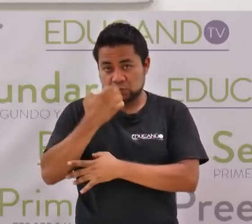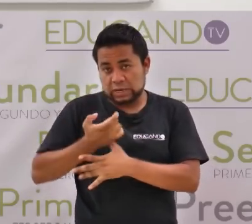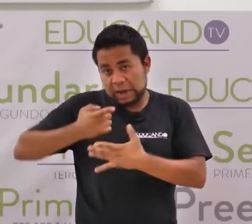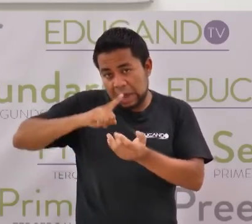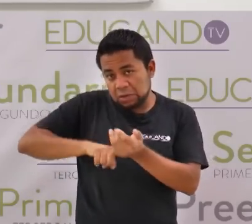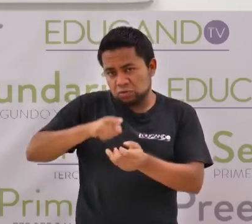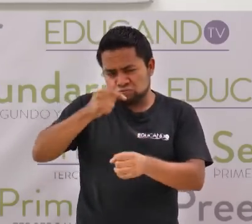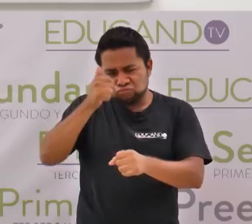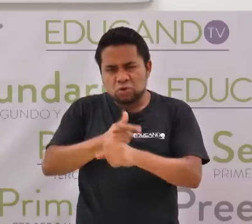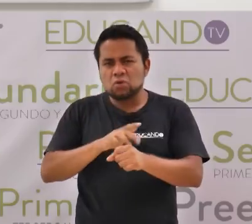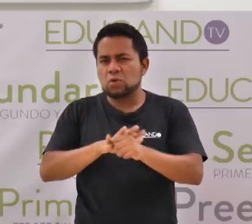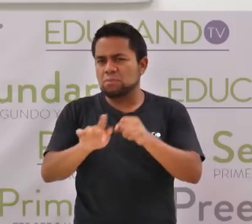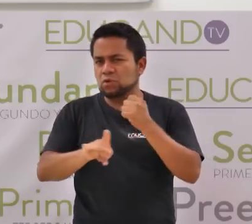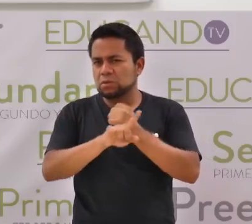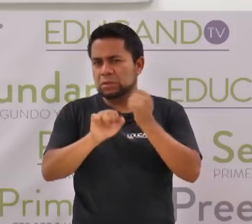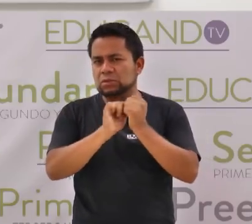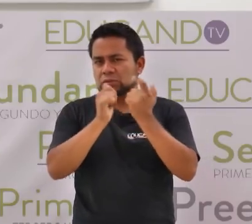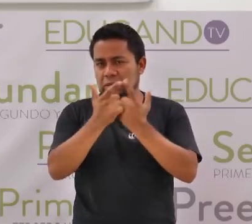escolar, en su escuela?